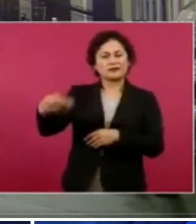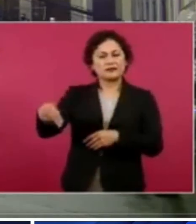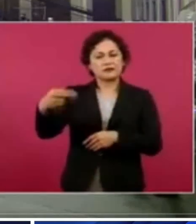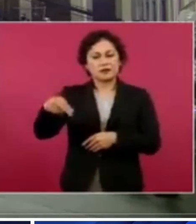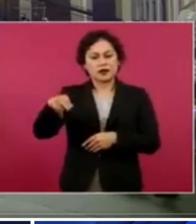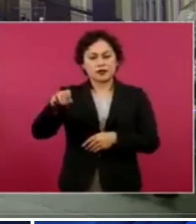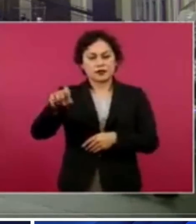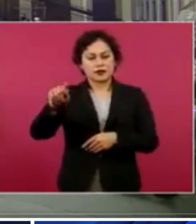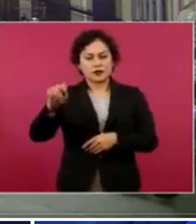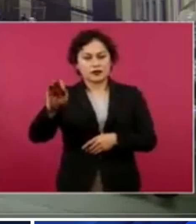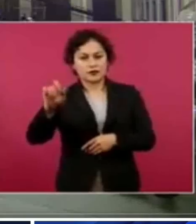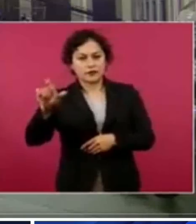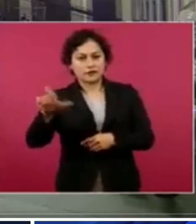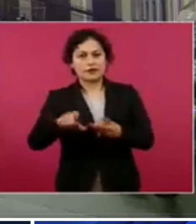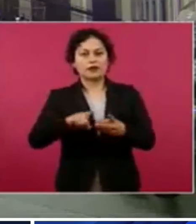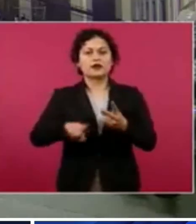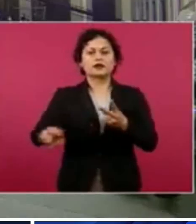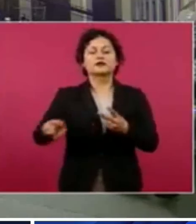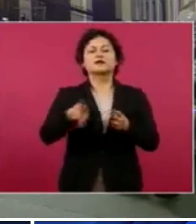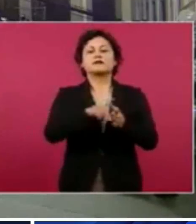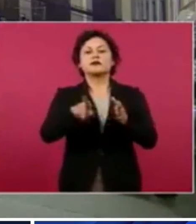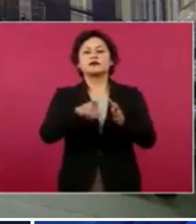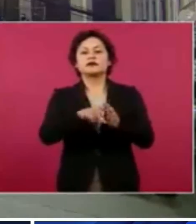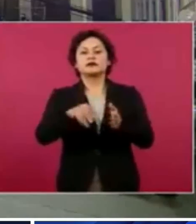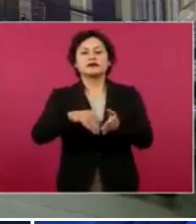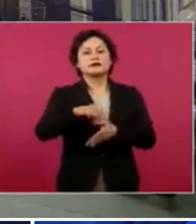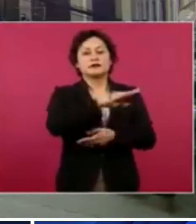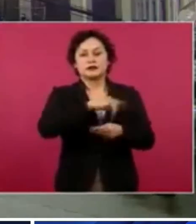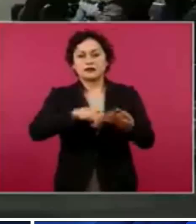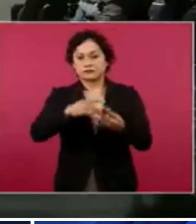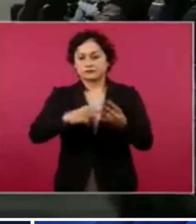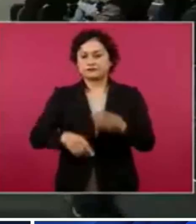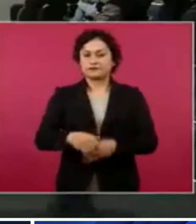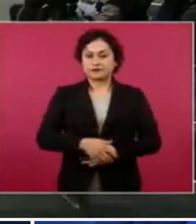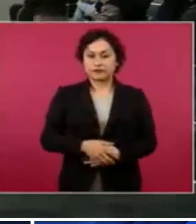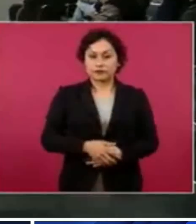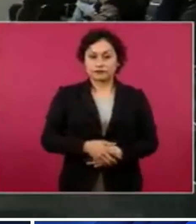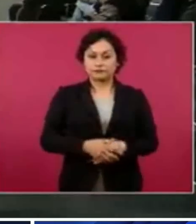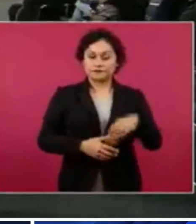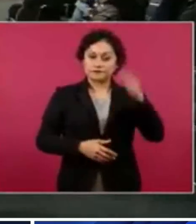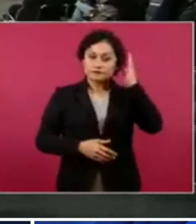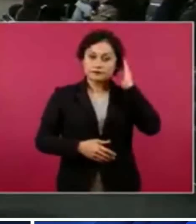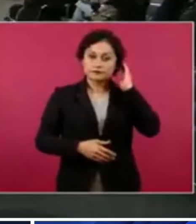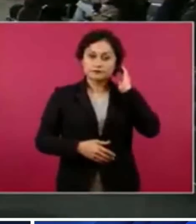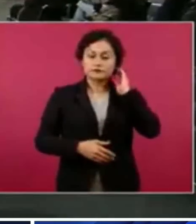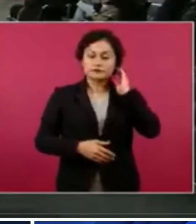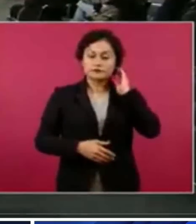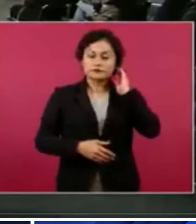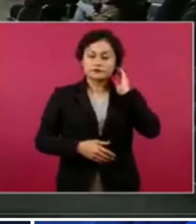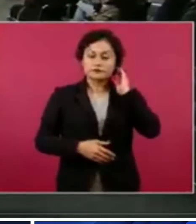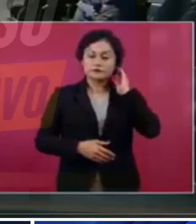Artículo 19, periodistas desplazados. Sí. Se está